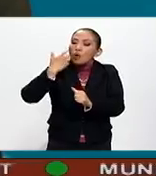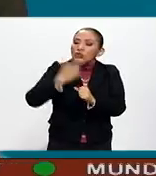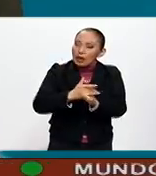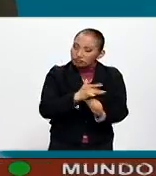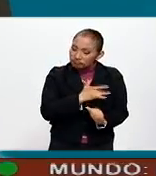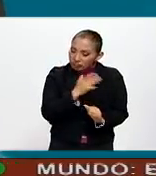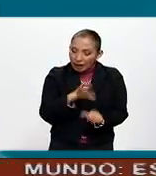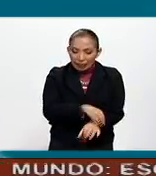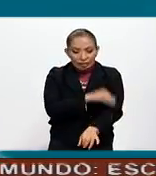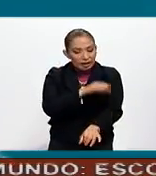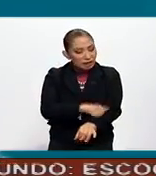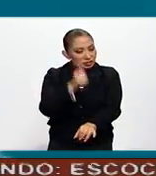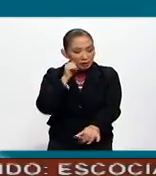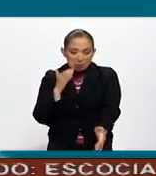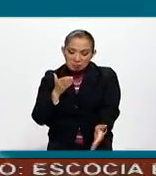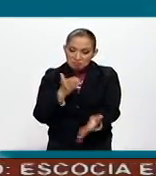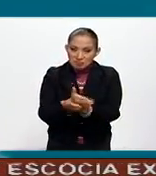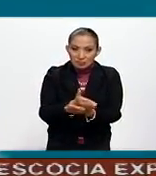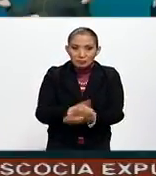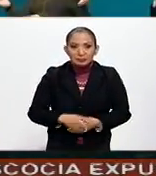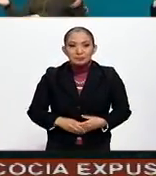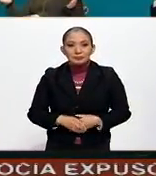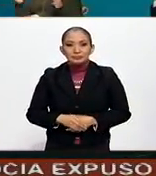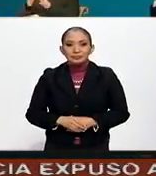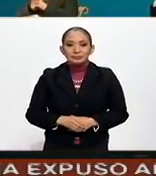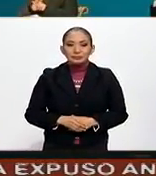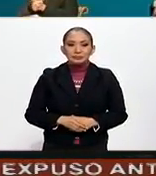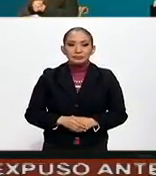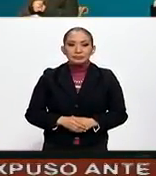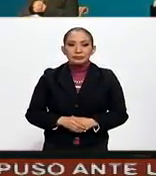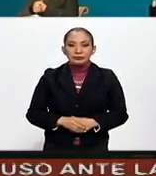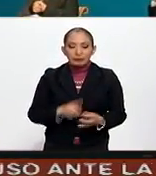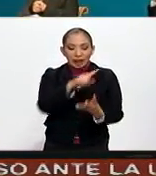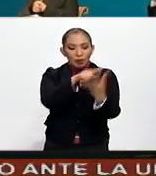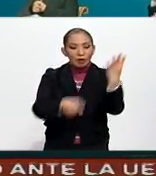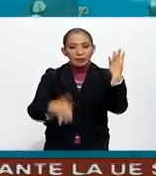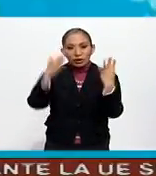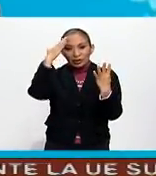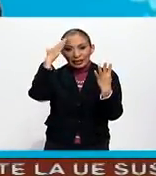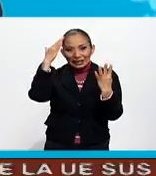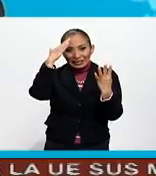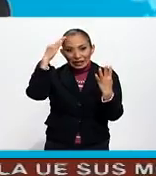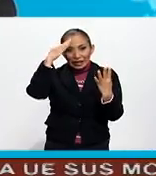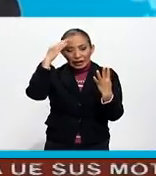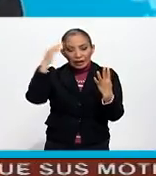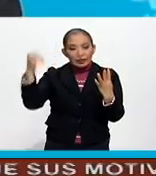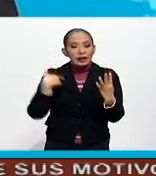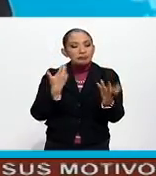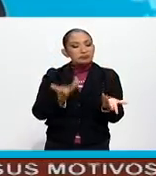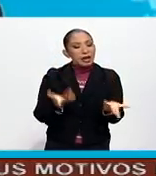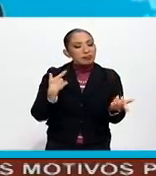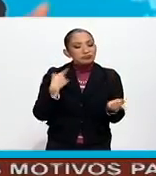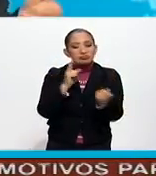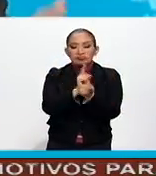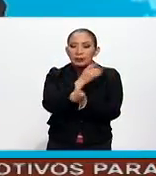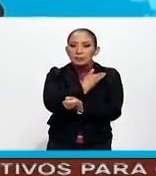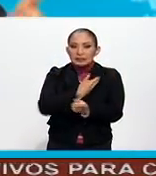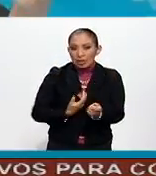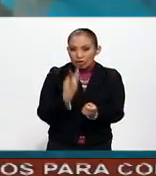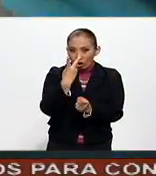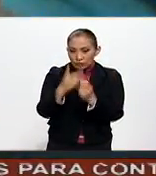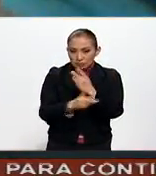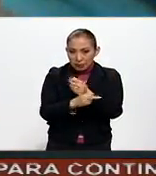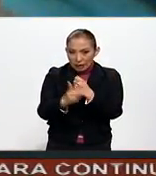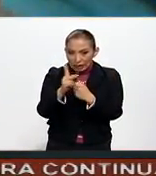y la energía que hemos puesto hasta ahora. Los 4 líderes se encontraron además con los presidentes de 2